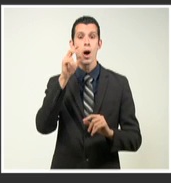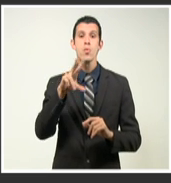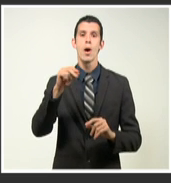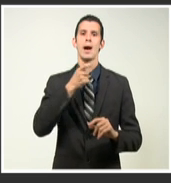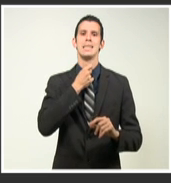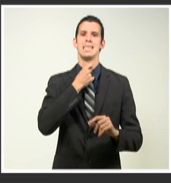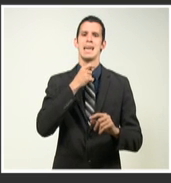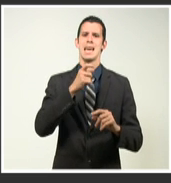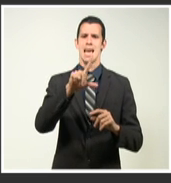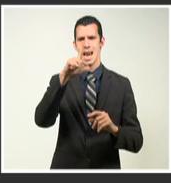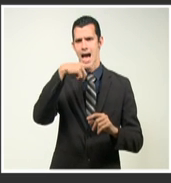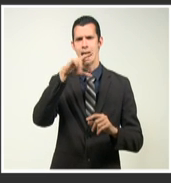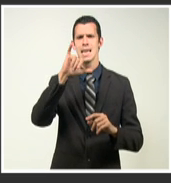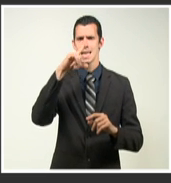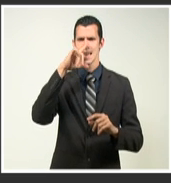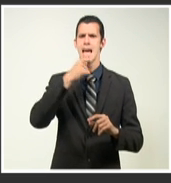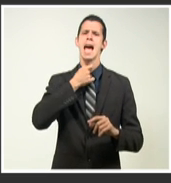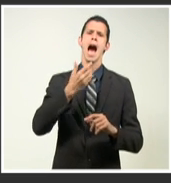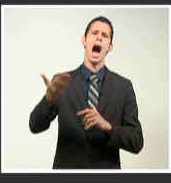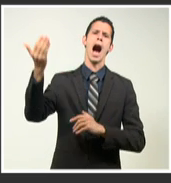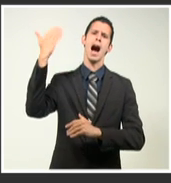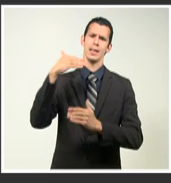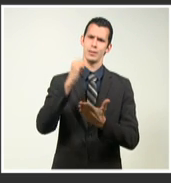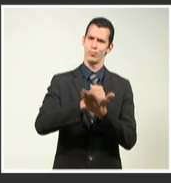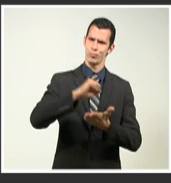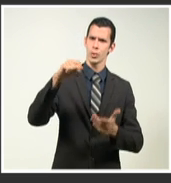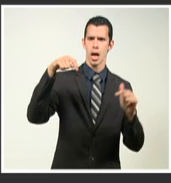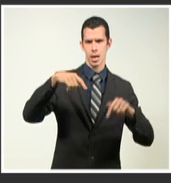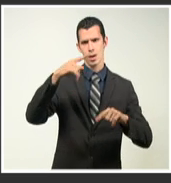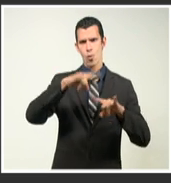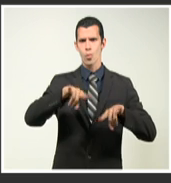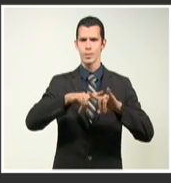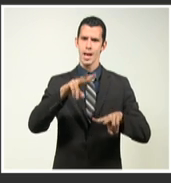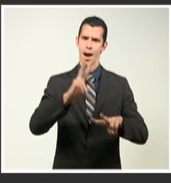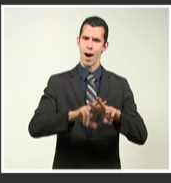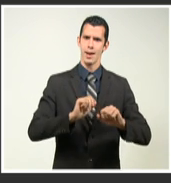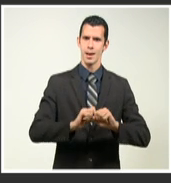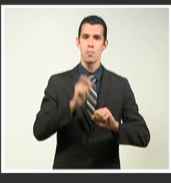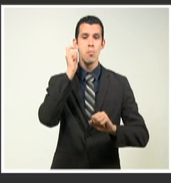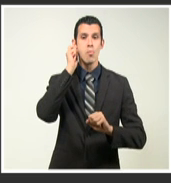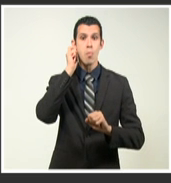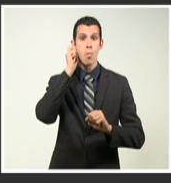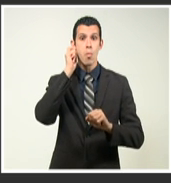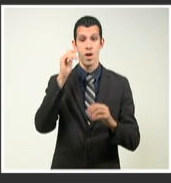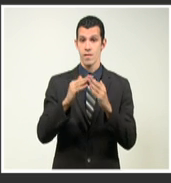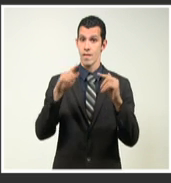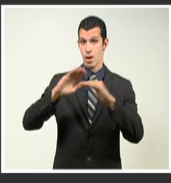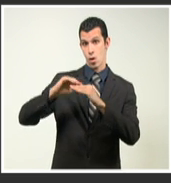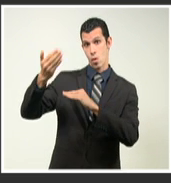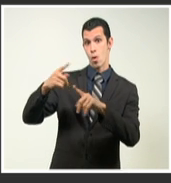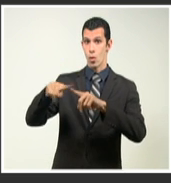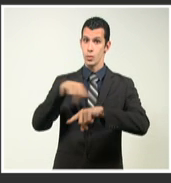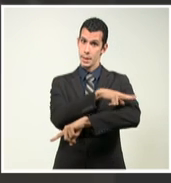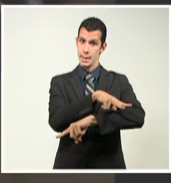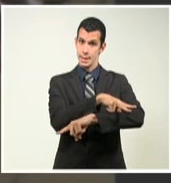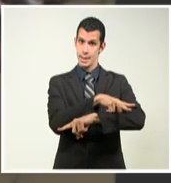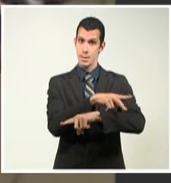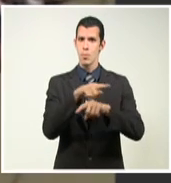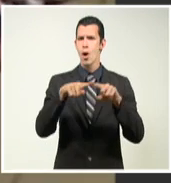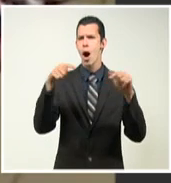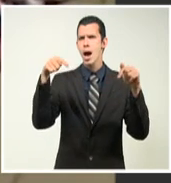de La Habana. Ella se dedicó a reclutar a jóvenes universitarios, a periodistas, a contaminar sus ambientes con pensamiento